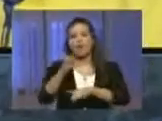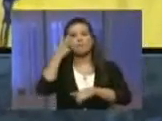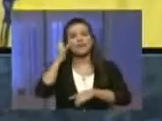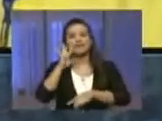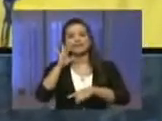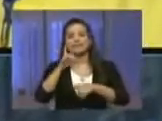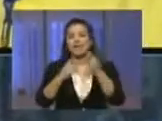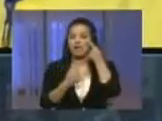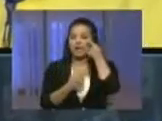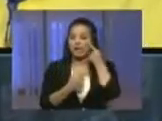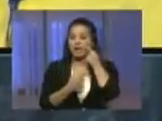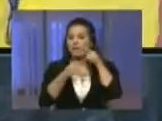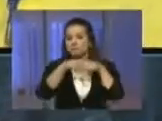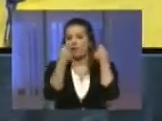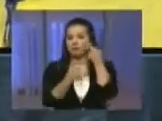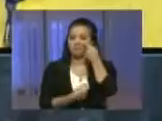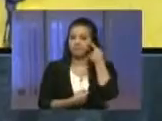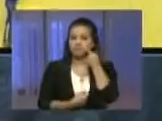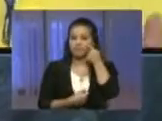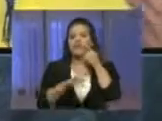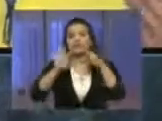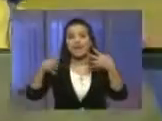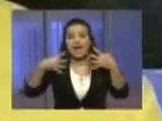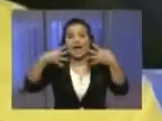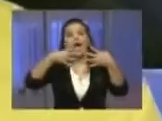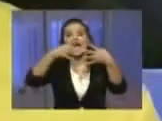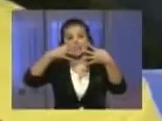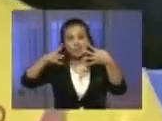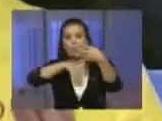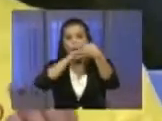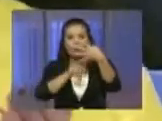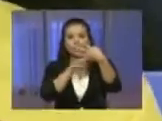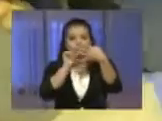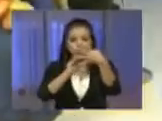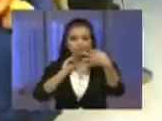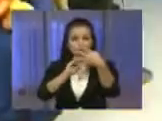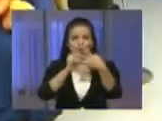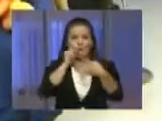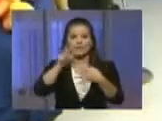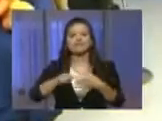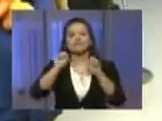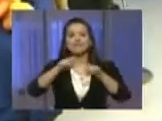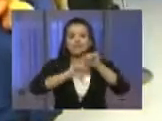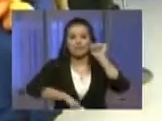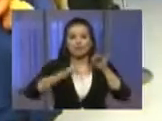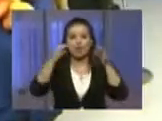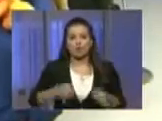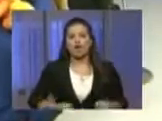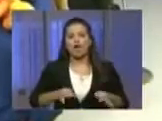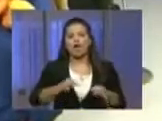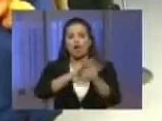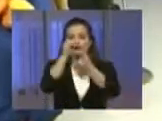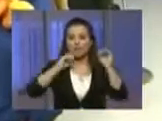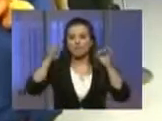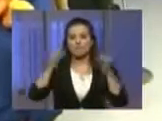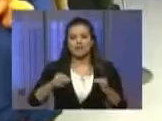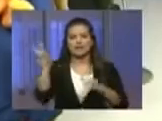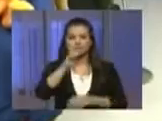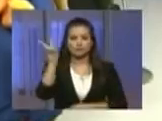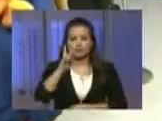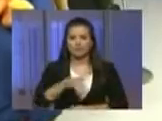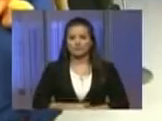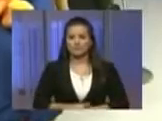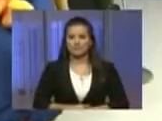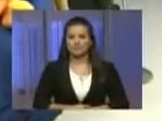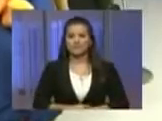pómulo y ya Gabriel maest está en cuartos de finales y asegura también diploma olímpico para nuestro país y bueno